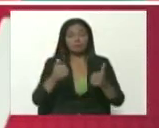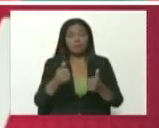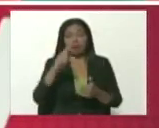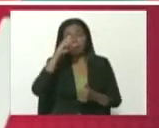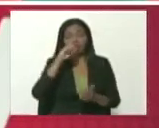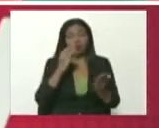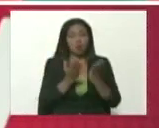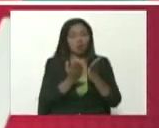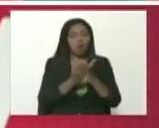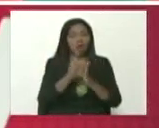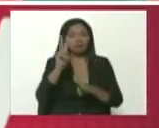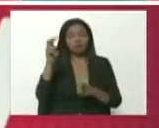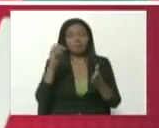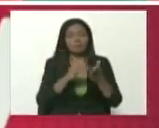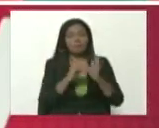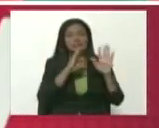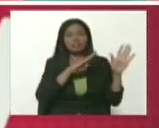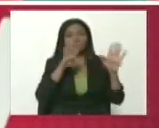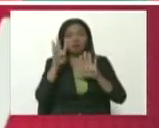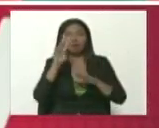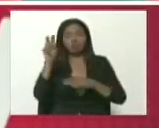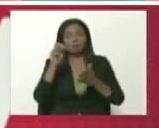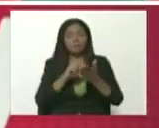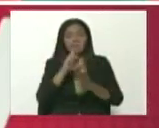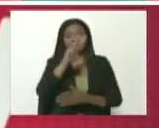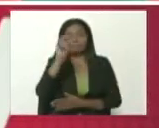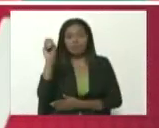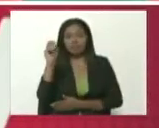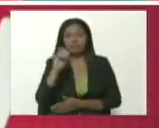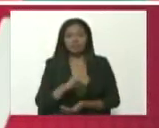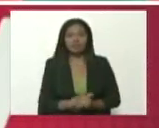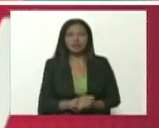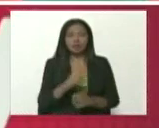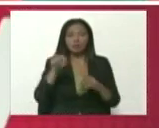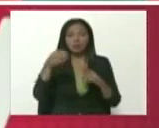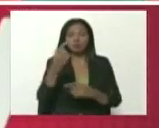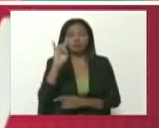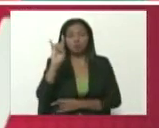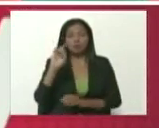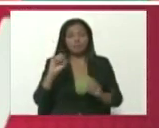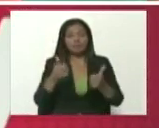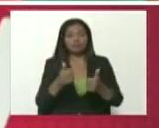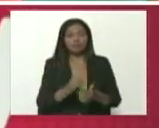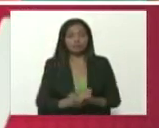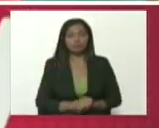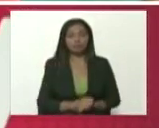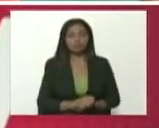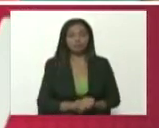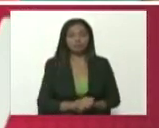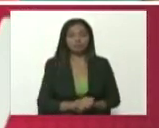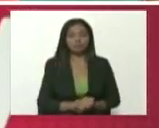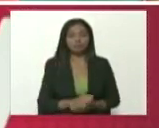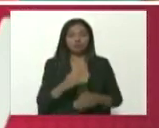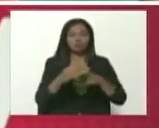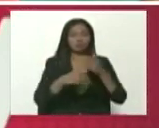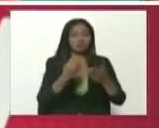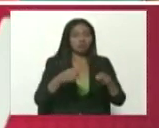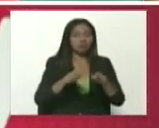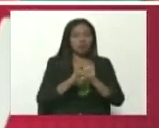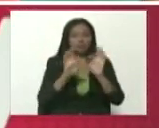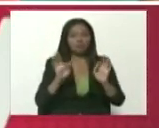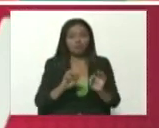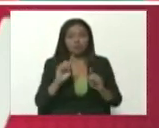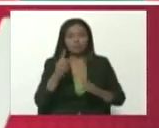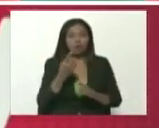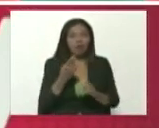escolar 2019-2020. Próximo lunes. Arranca progresivamente. Primero la